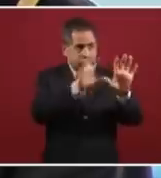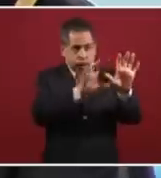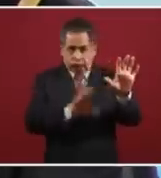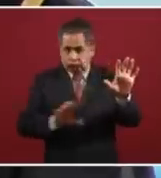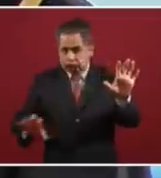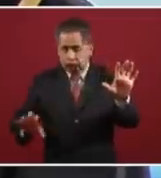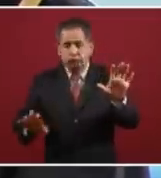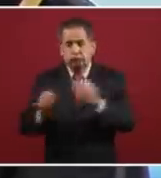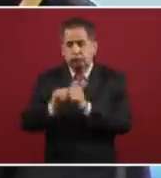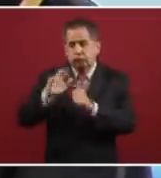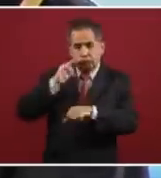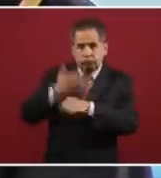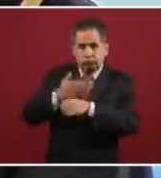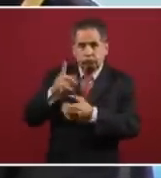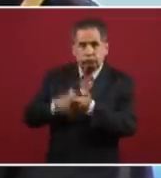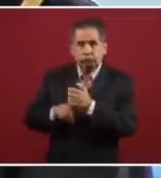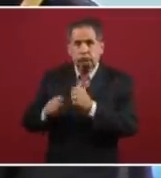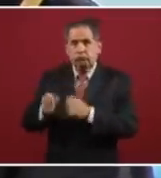que tenían responsabilidad de